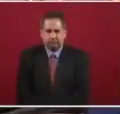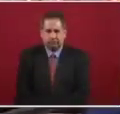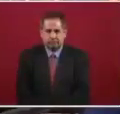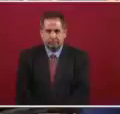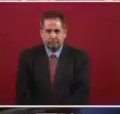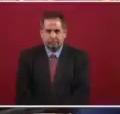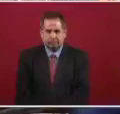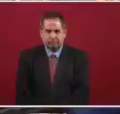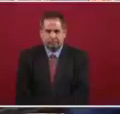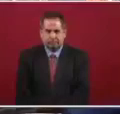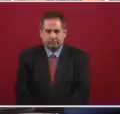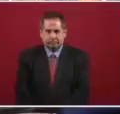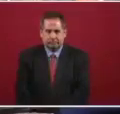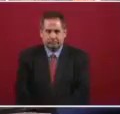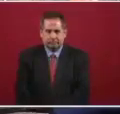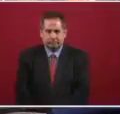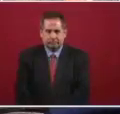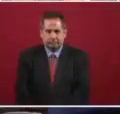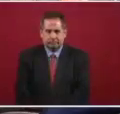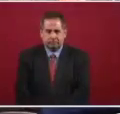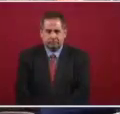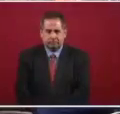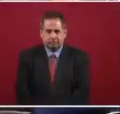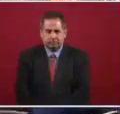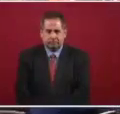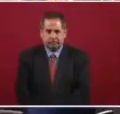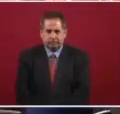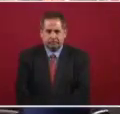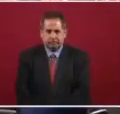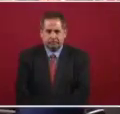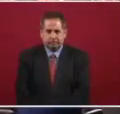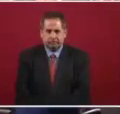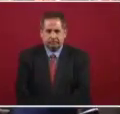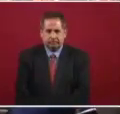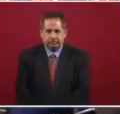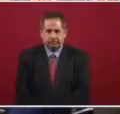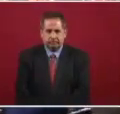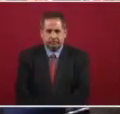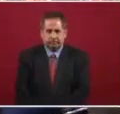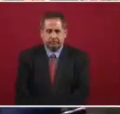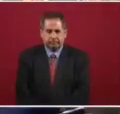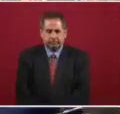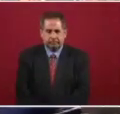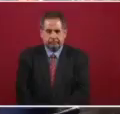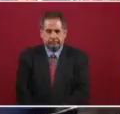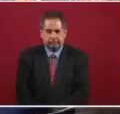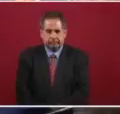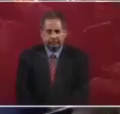Me parece que me lo pregunte el martes. Gracias.